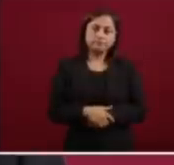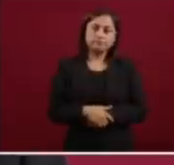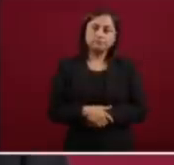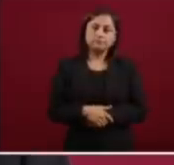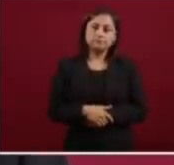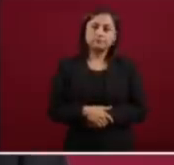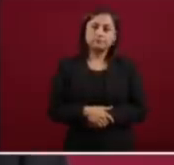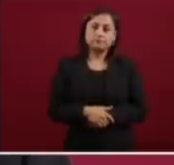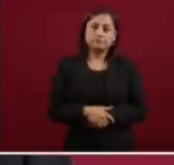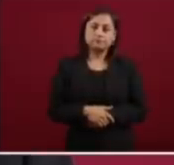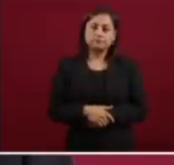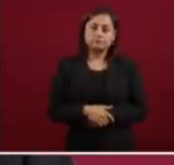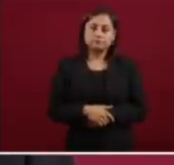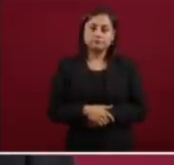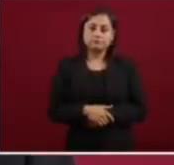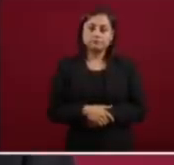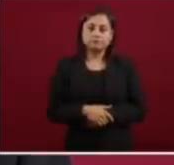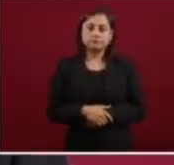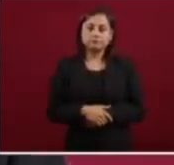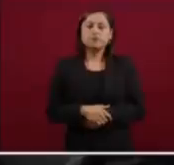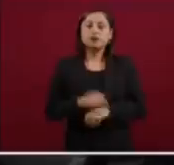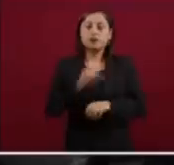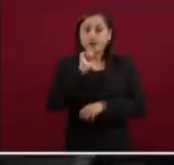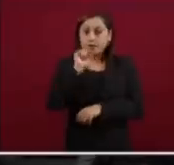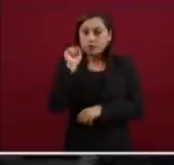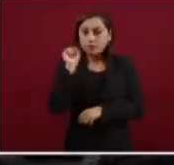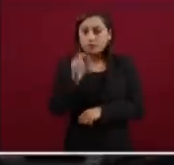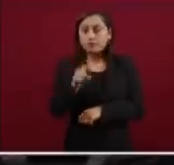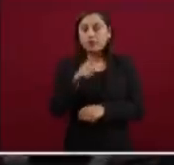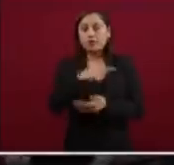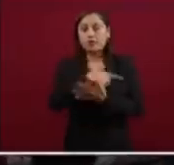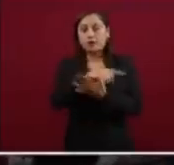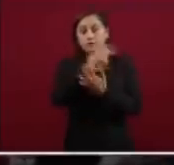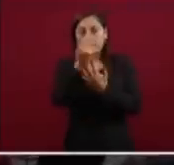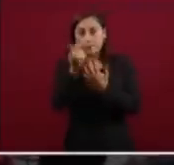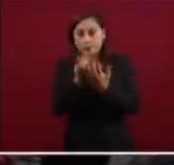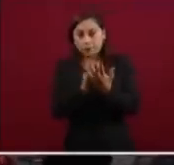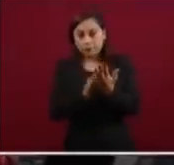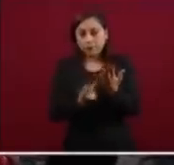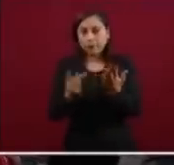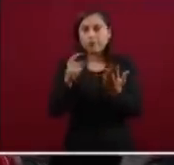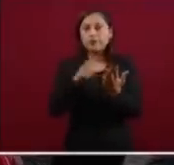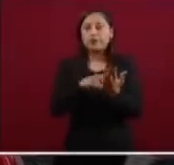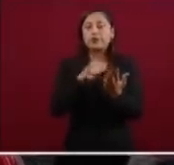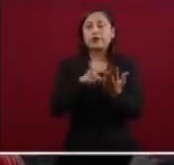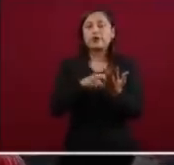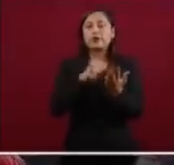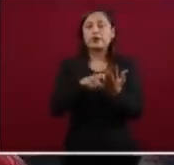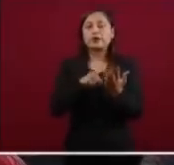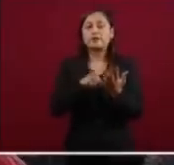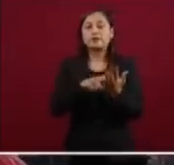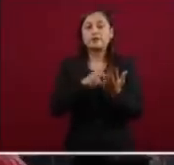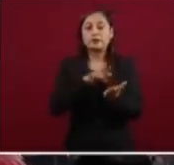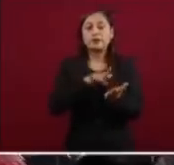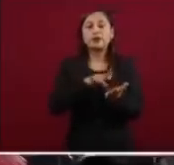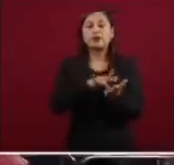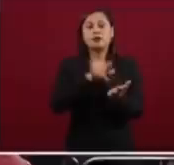está funcionando el programa d estímulos